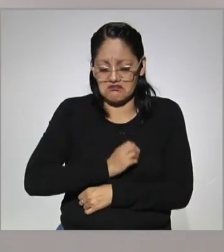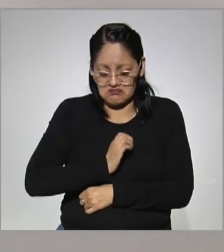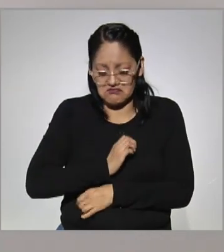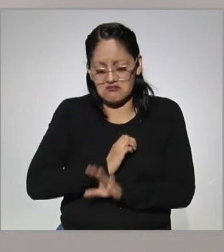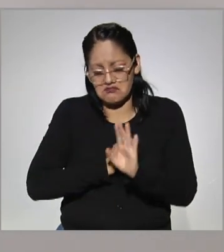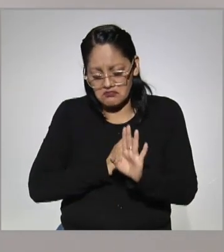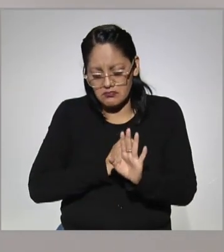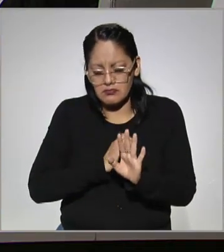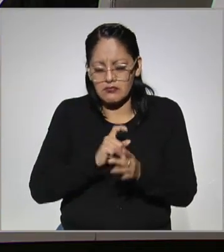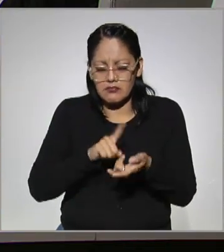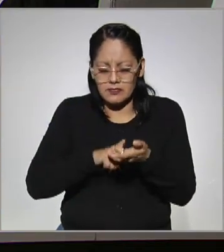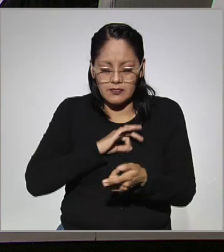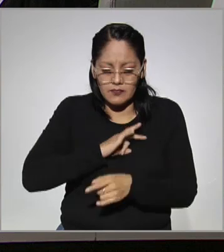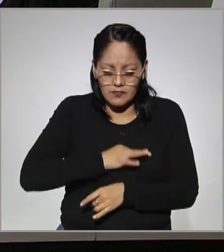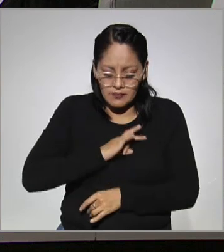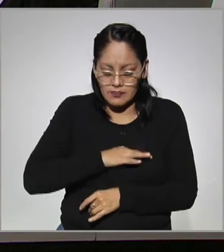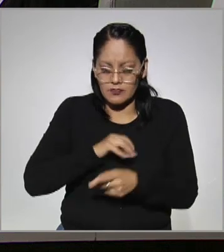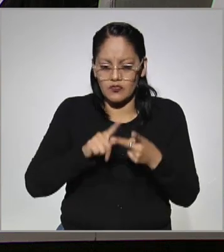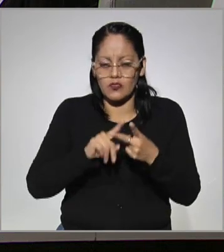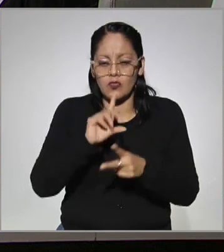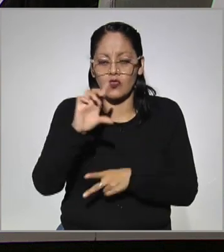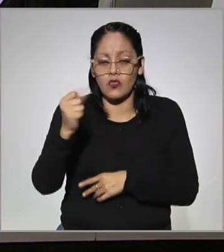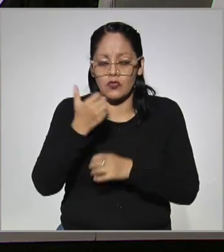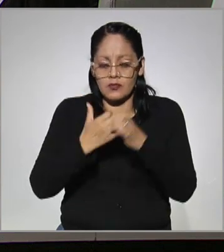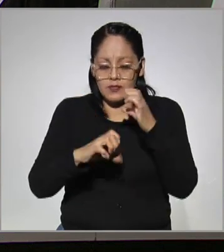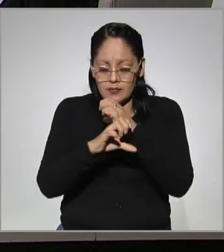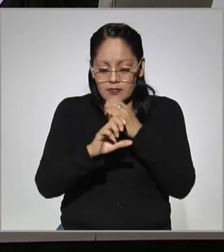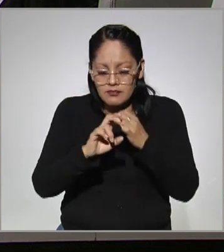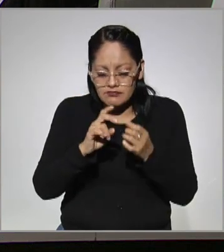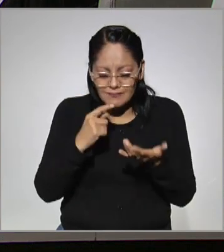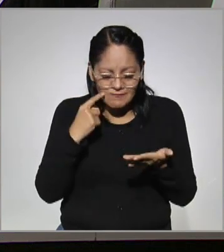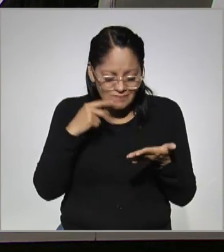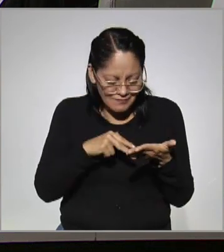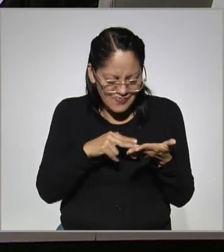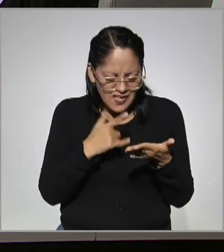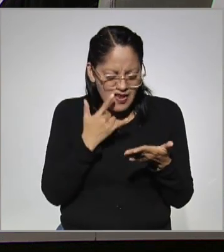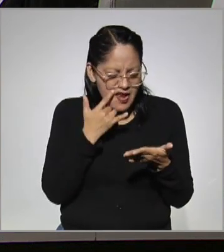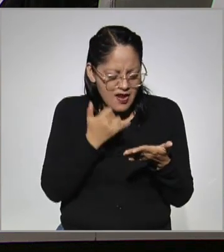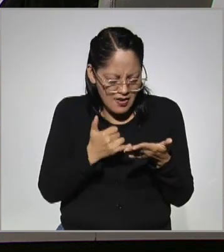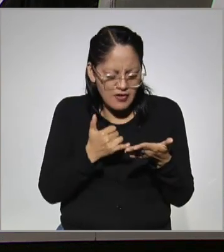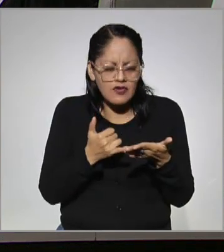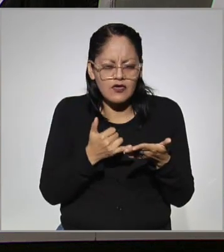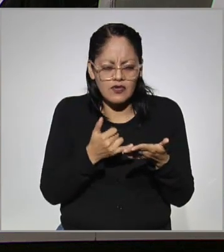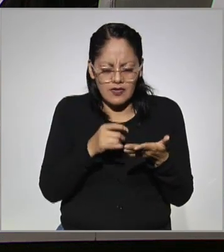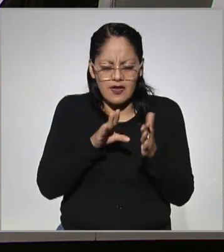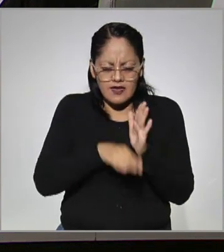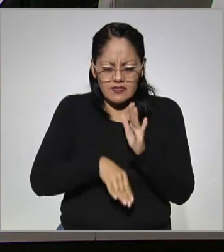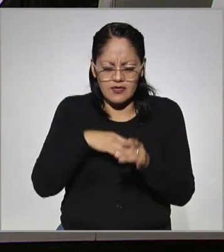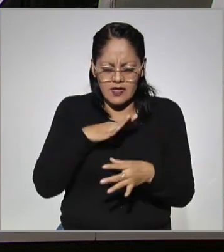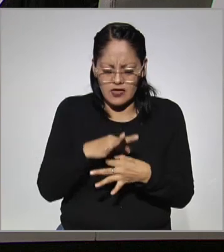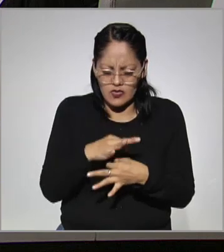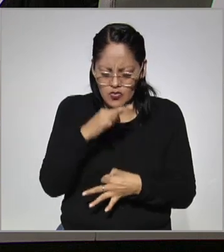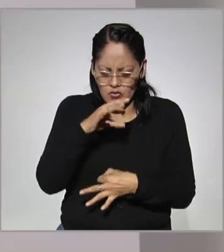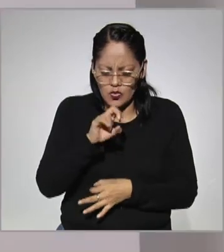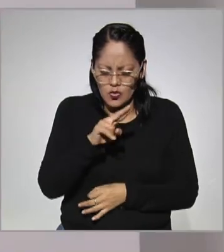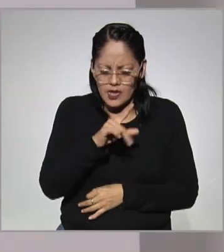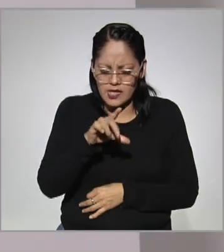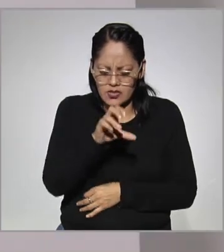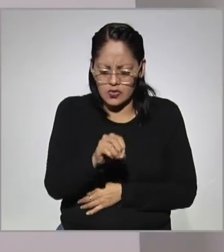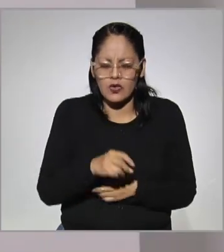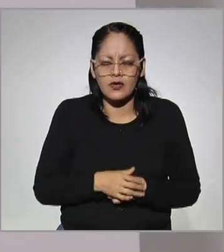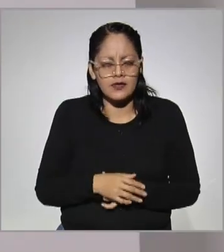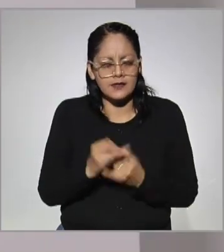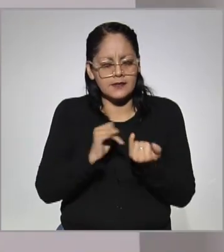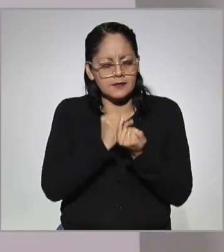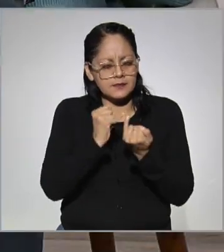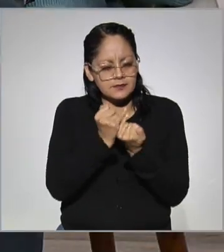ser infecciones o algún otro tipo de anormalidad que esté presente en ese cuello uterino. Y de ahí tomar ya una